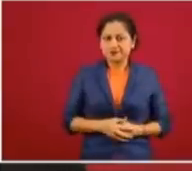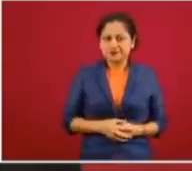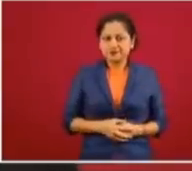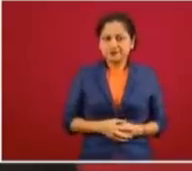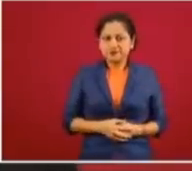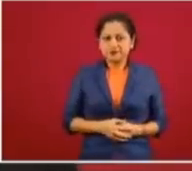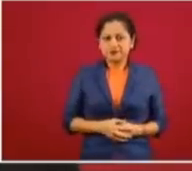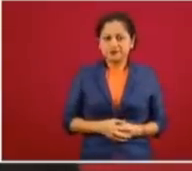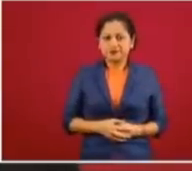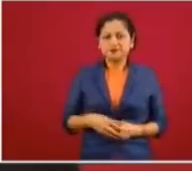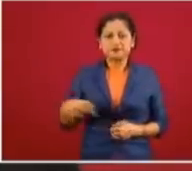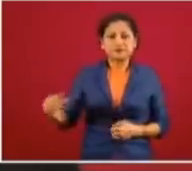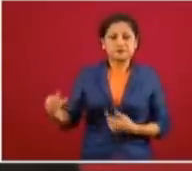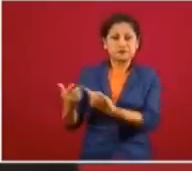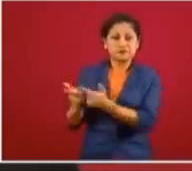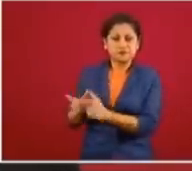atacando